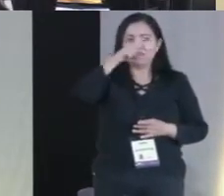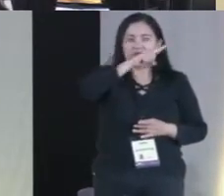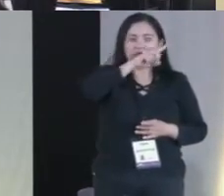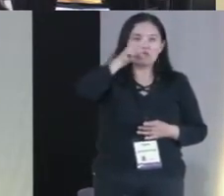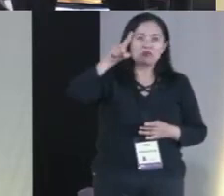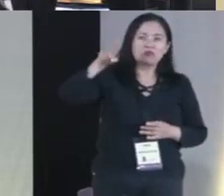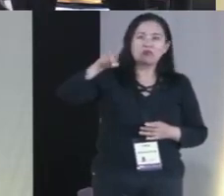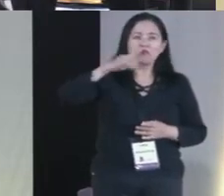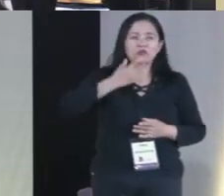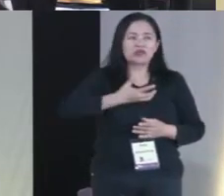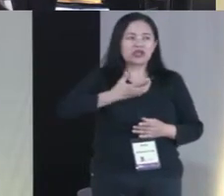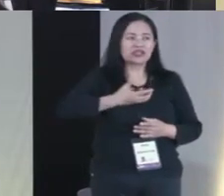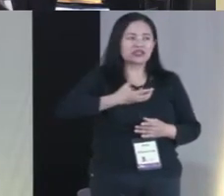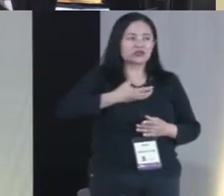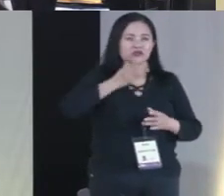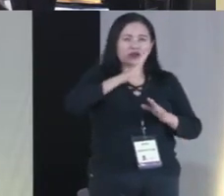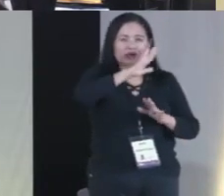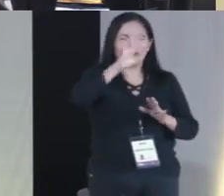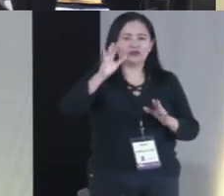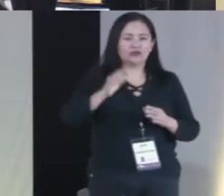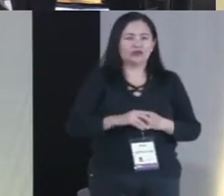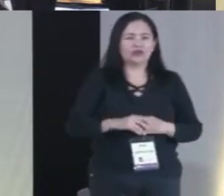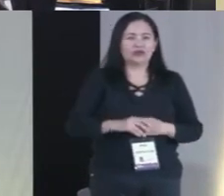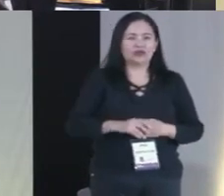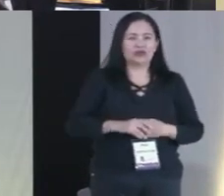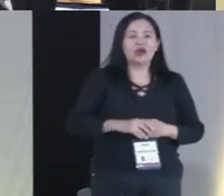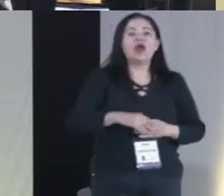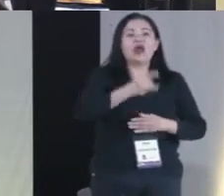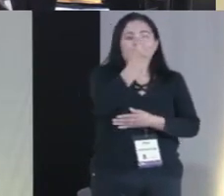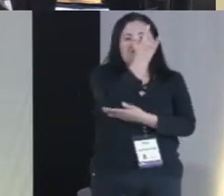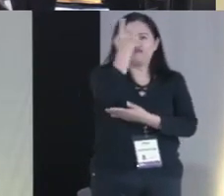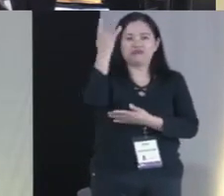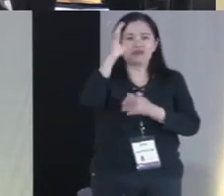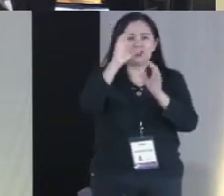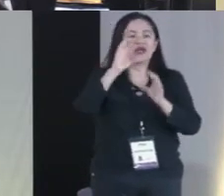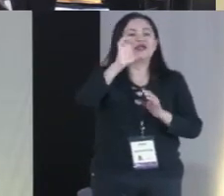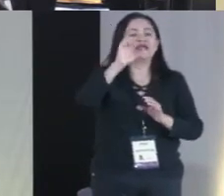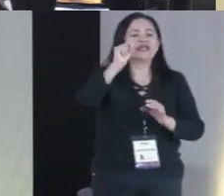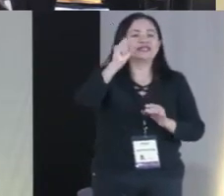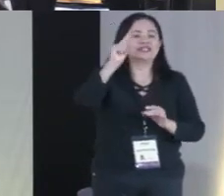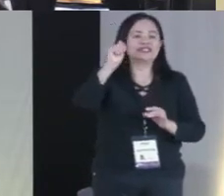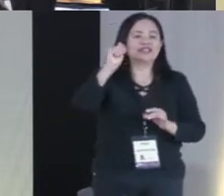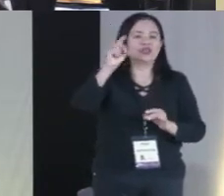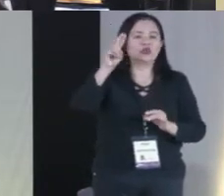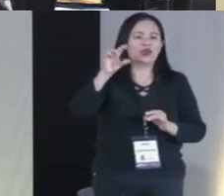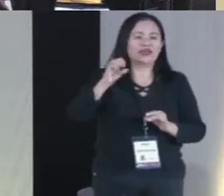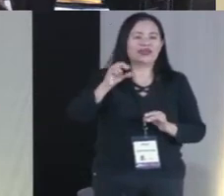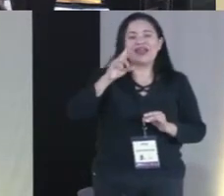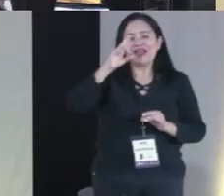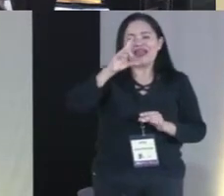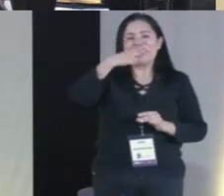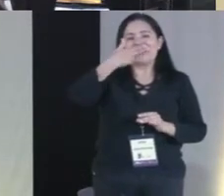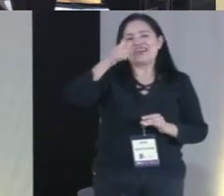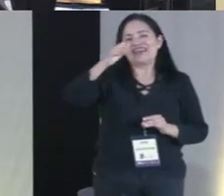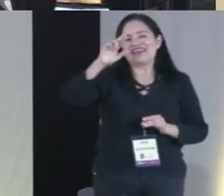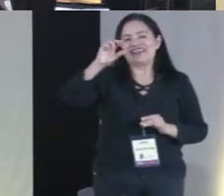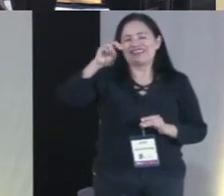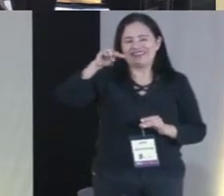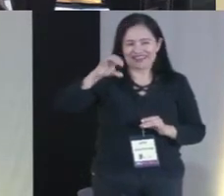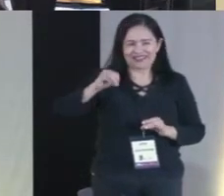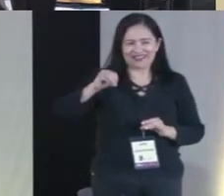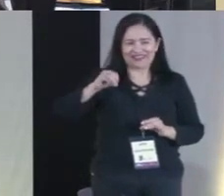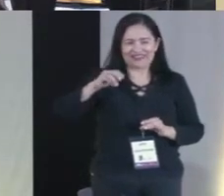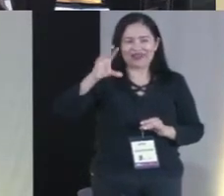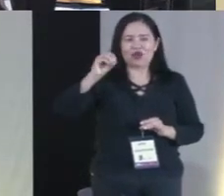algún lugar vistoso, la estatua de Hernán Cortés a caballo. Claro, a mí, yo cuando lo oí me